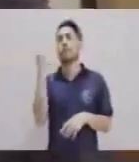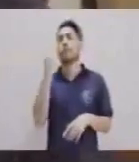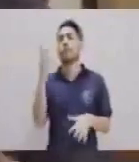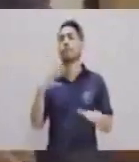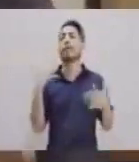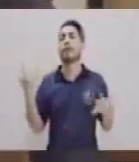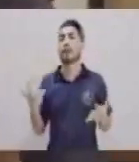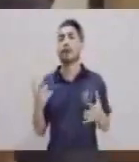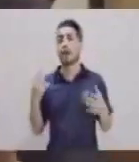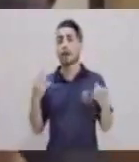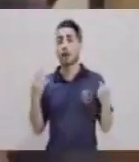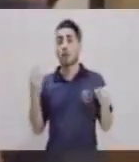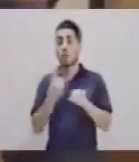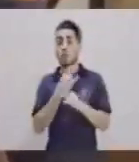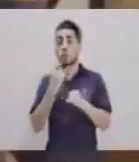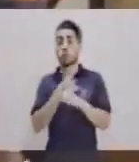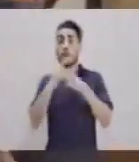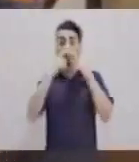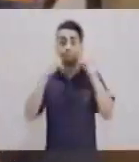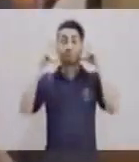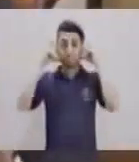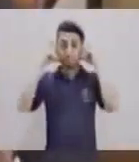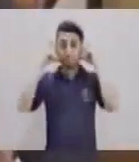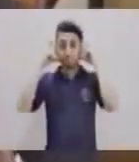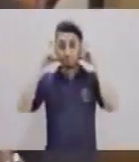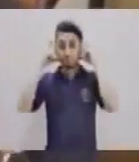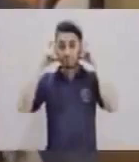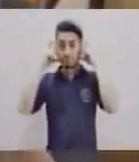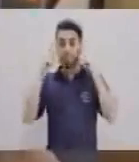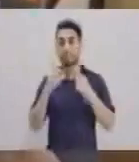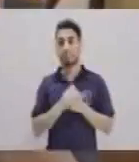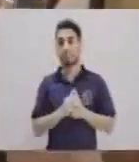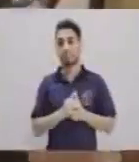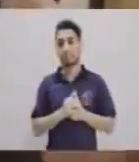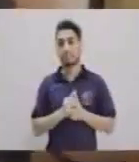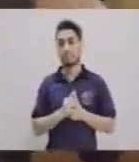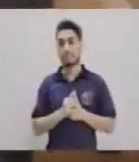recordamos la importancia de usar la mascarilla,